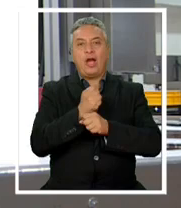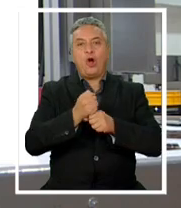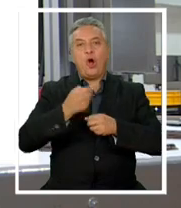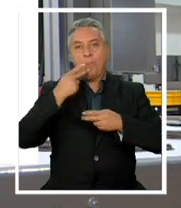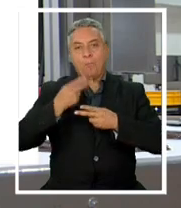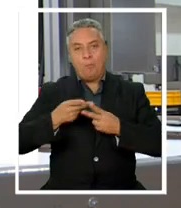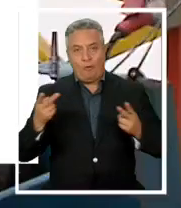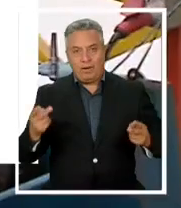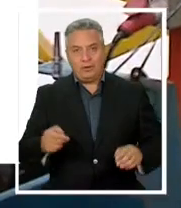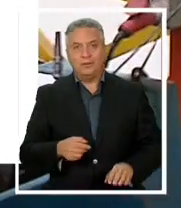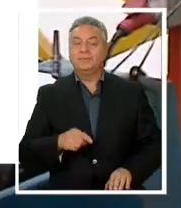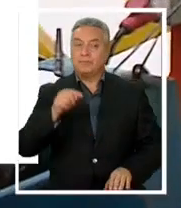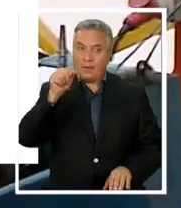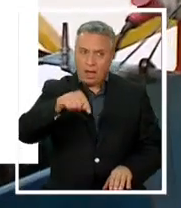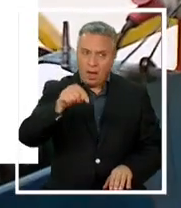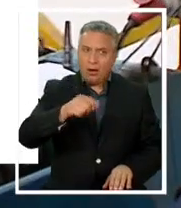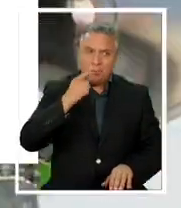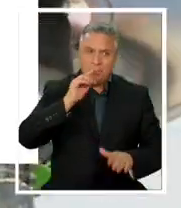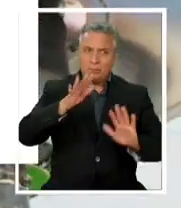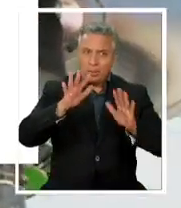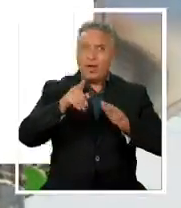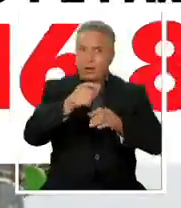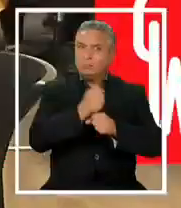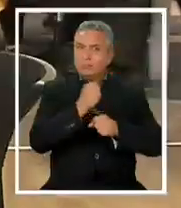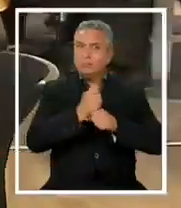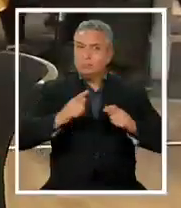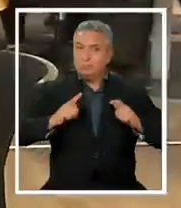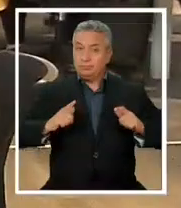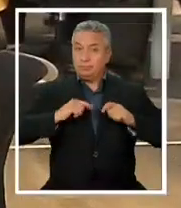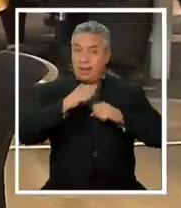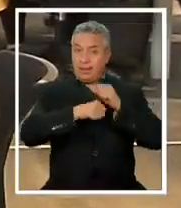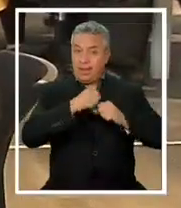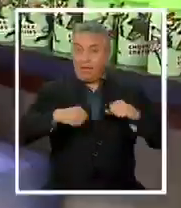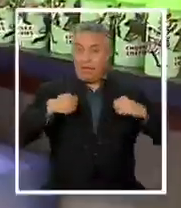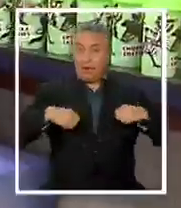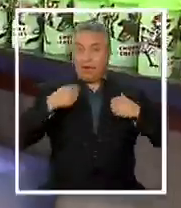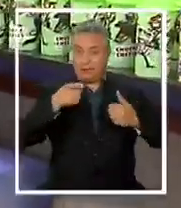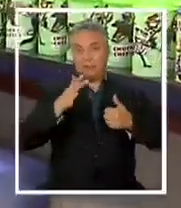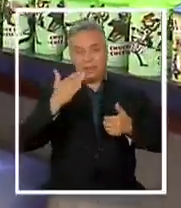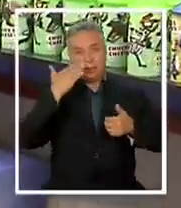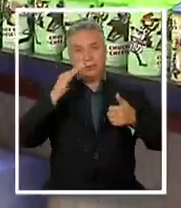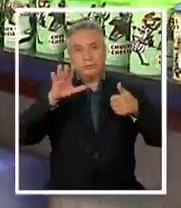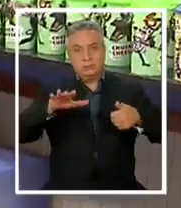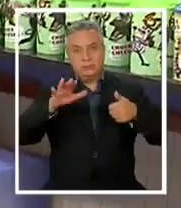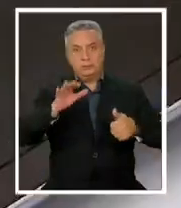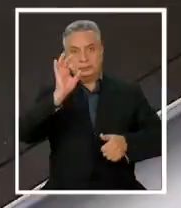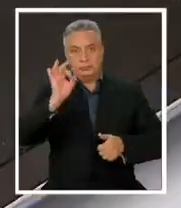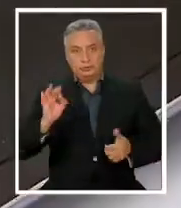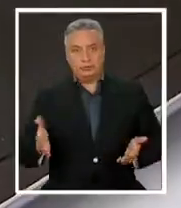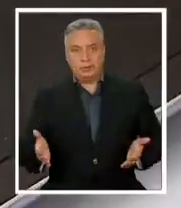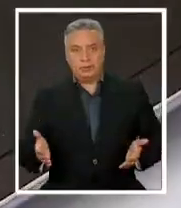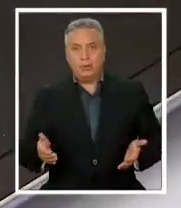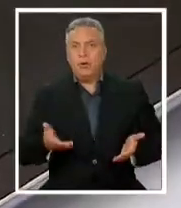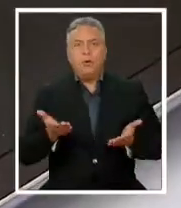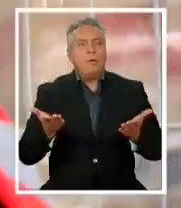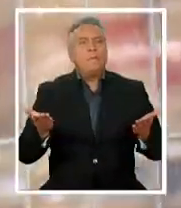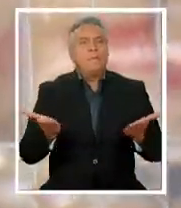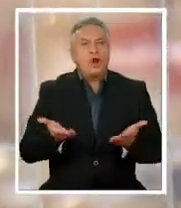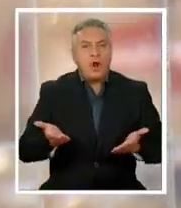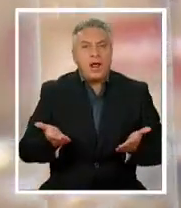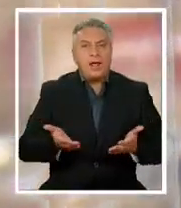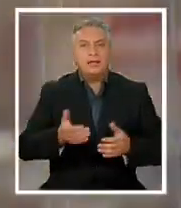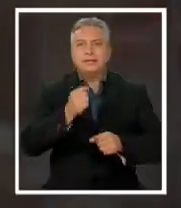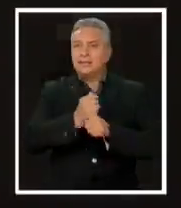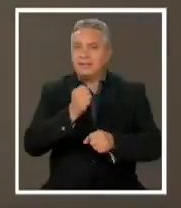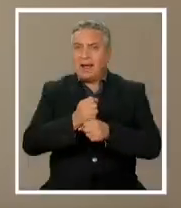al 16,8%, una cifra que casi dobla el promedio nacional. Pero ¿por qué le está costando tanto encontrar empleo a